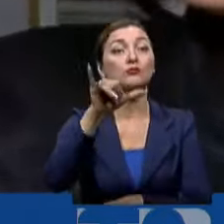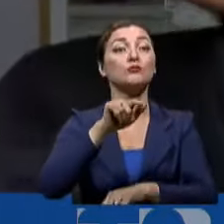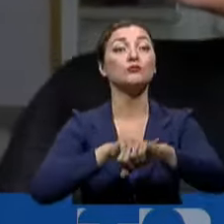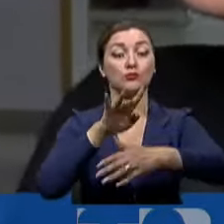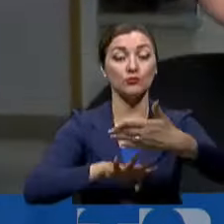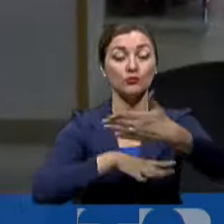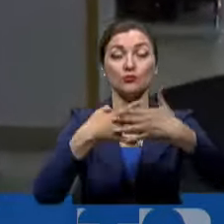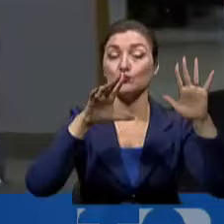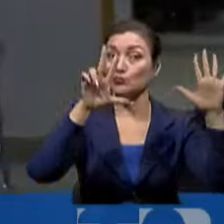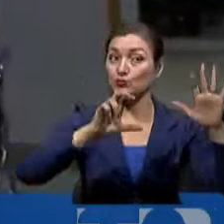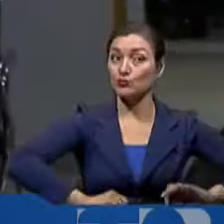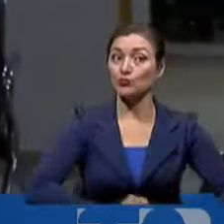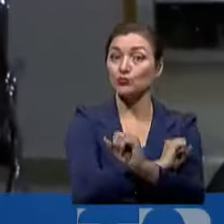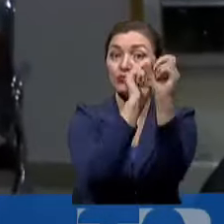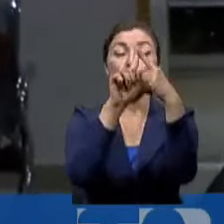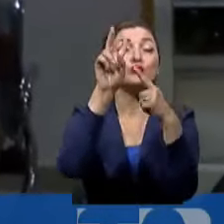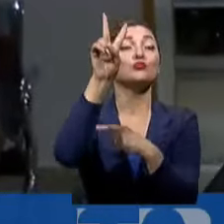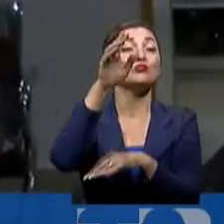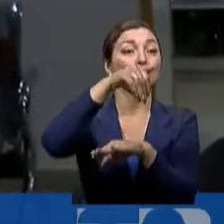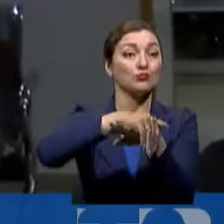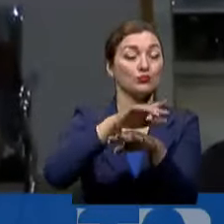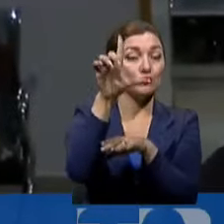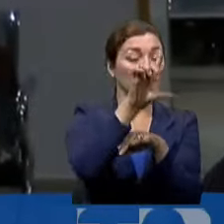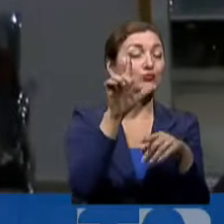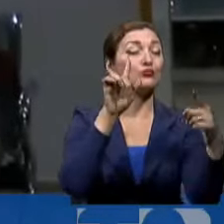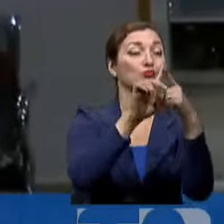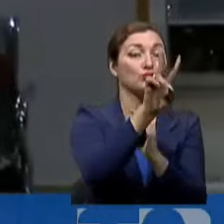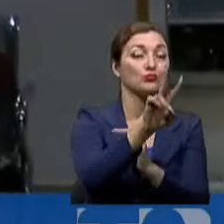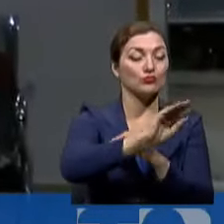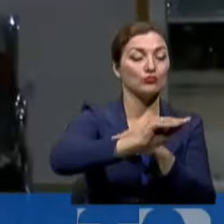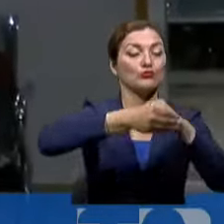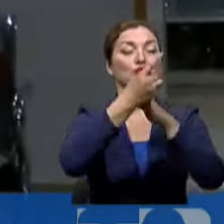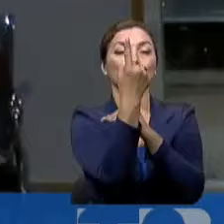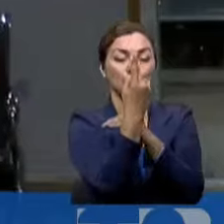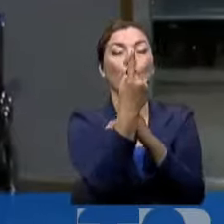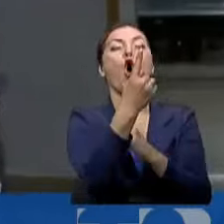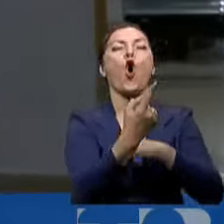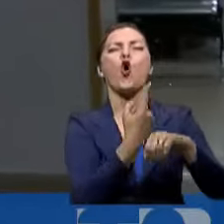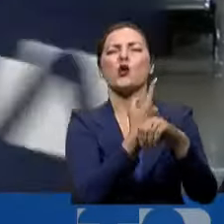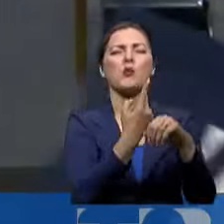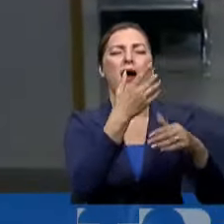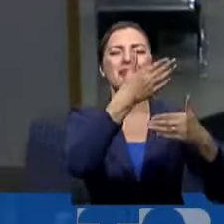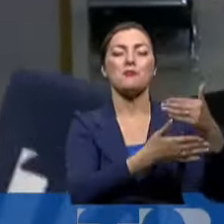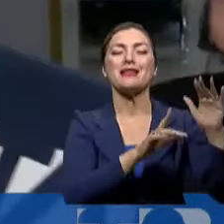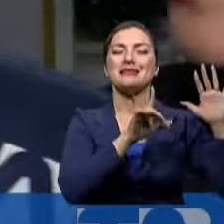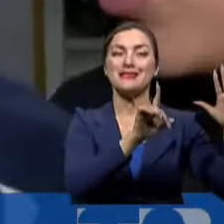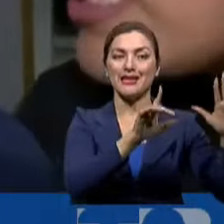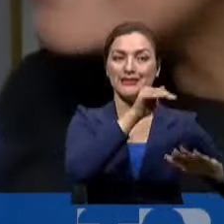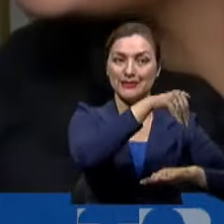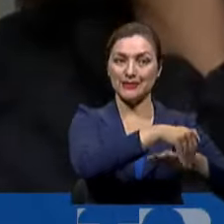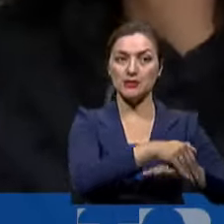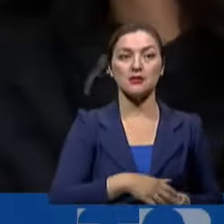horario extendido de 8 de la mañana a 2 de la tarde, y de lunes a viernes hemos extendido una hora más hasta las 6 de la tarde. Sin duda,